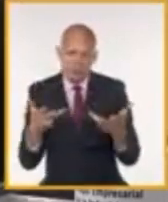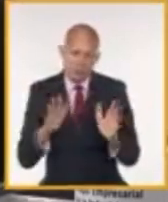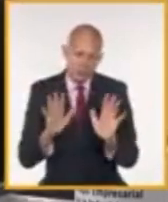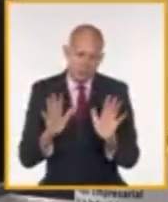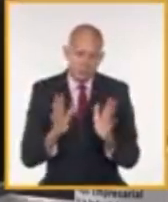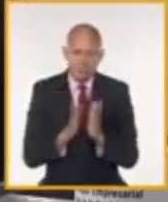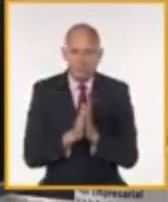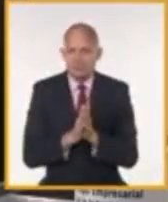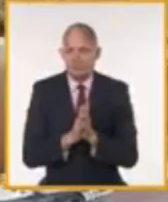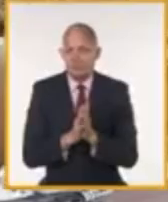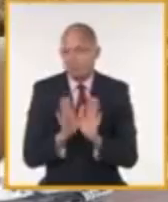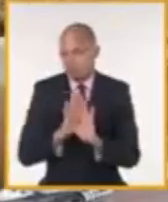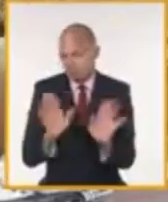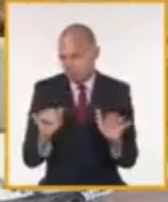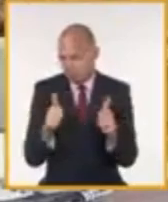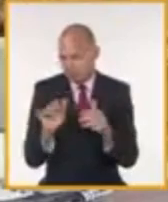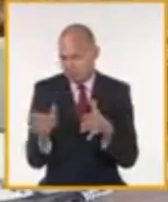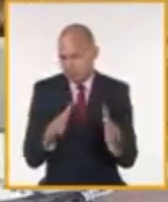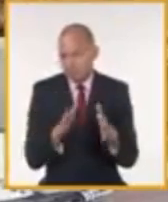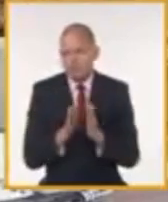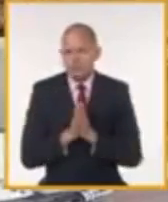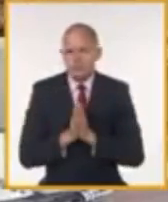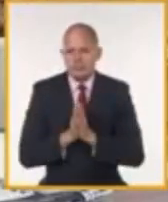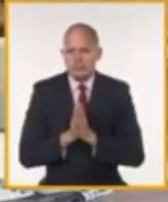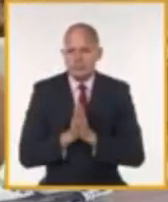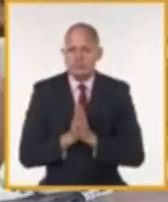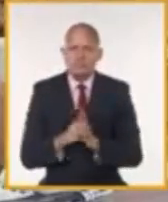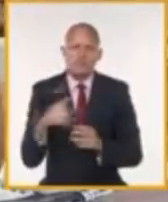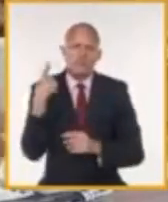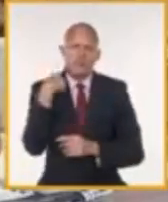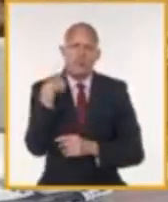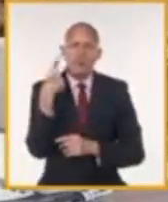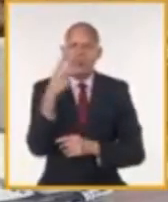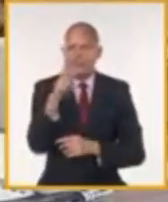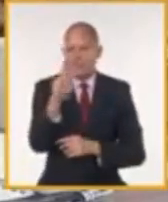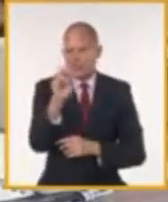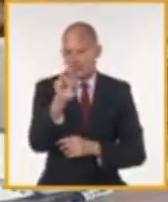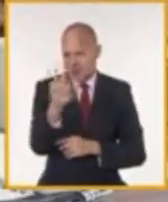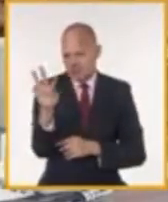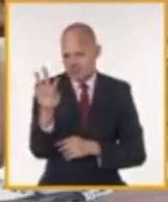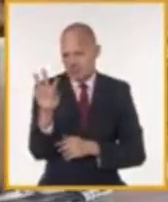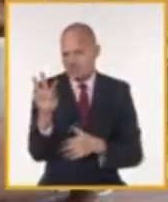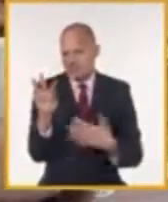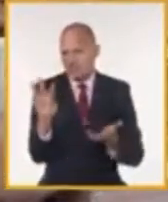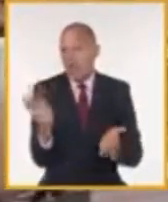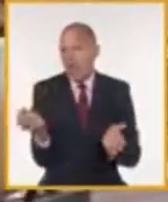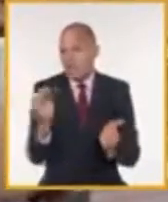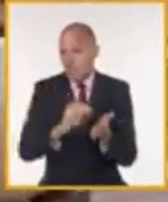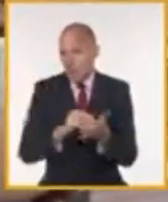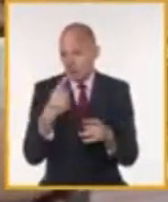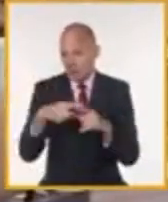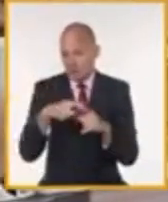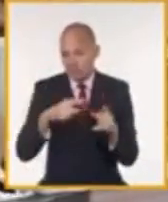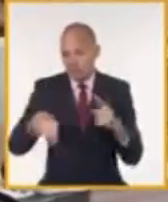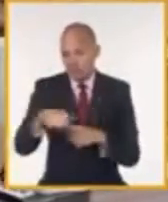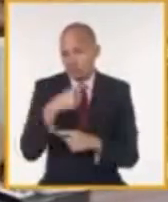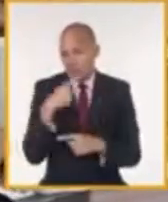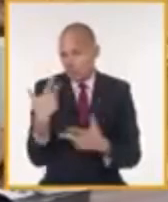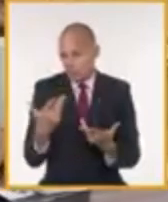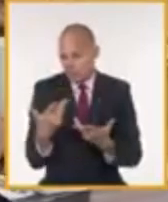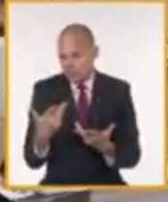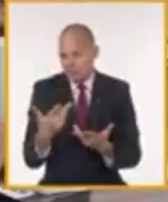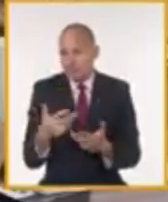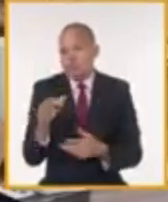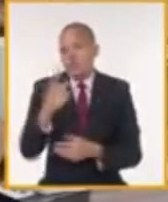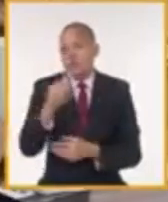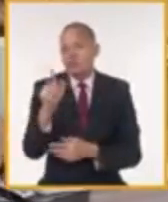adiestramiento. De igual manera, en el año 2023 se incorporaron a nuestro sector